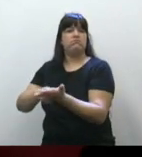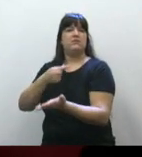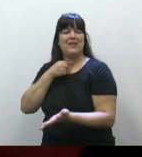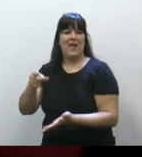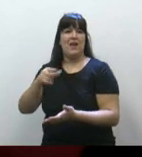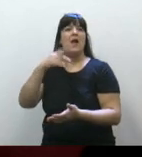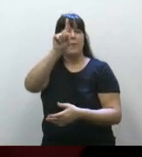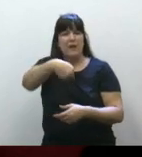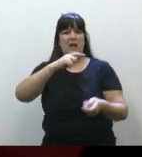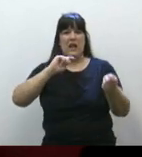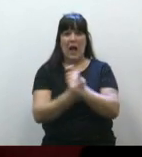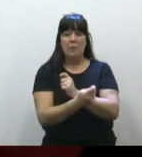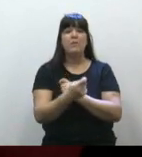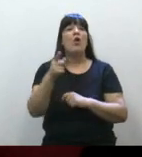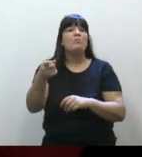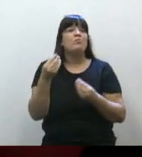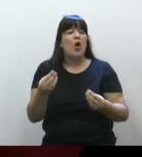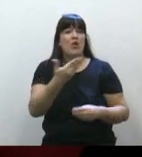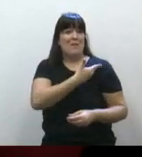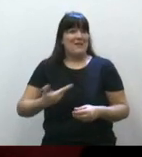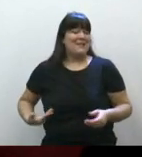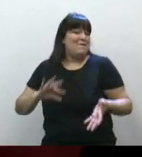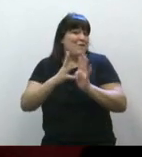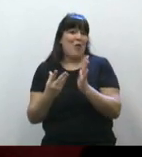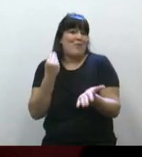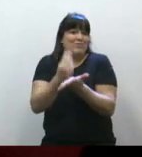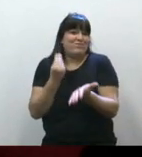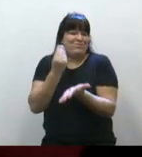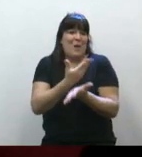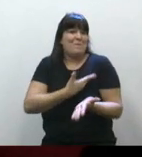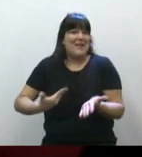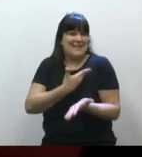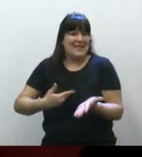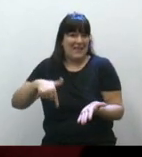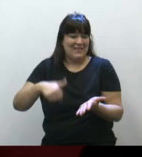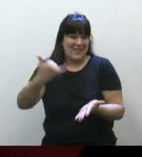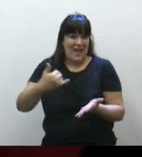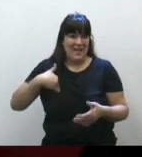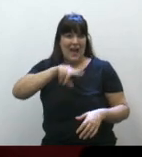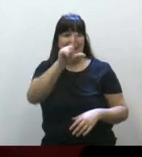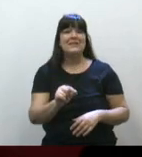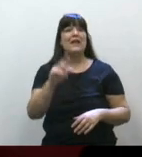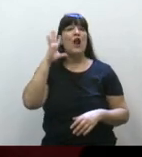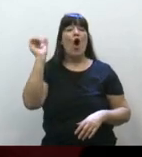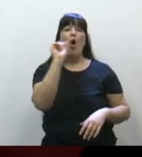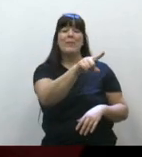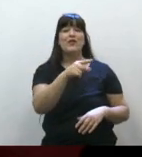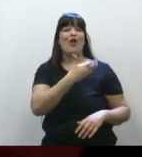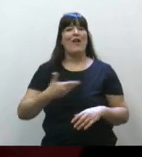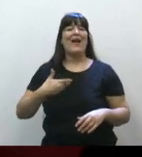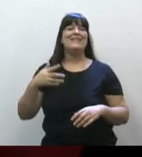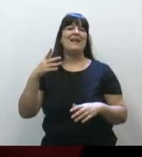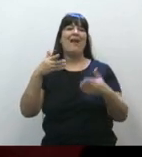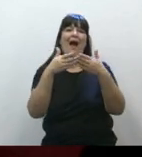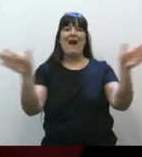fundamentalmente en un país de naturaleza presidencial como es la argentina la opinión del presidente no puede ser abierta frente a la